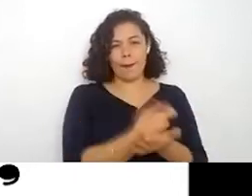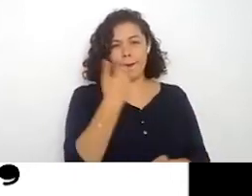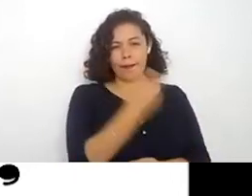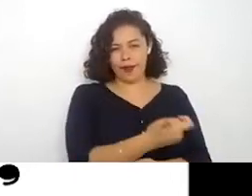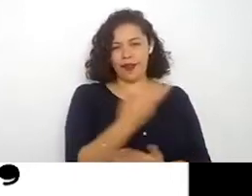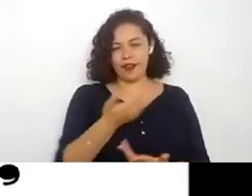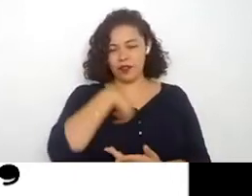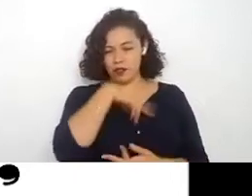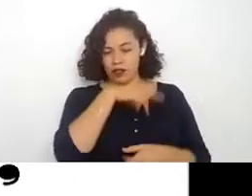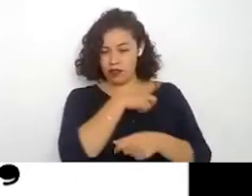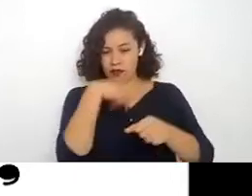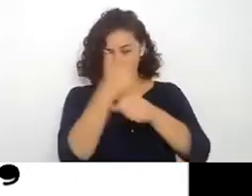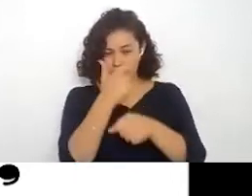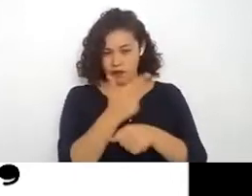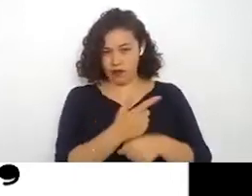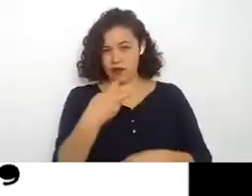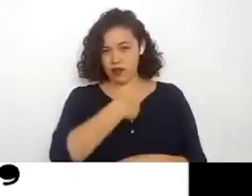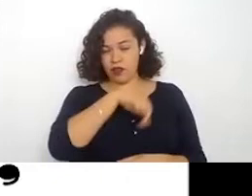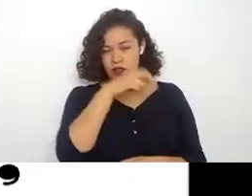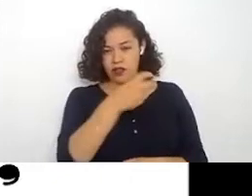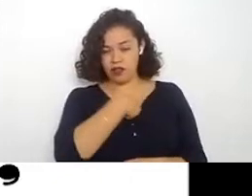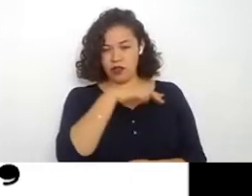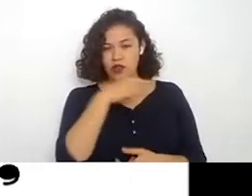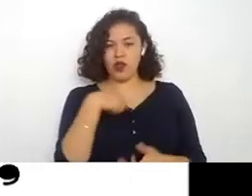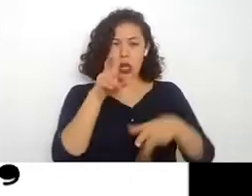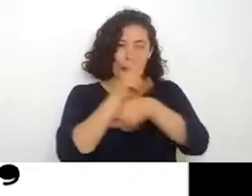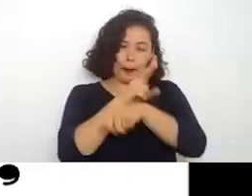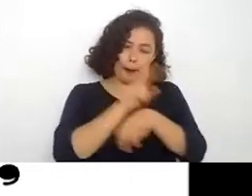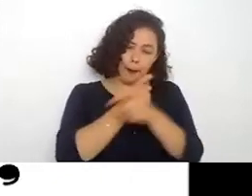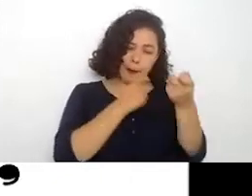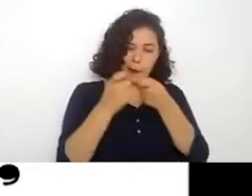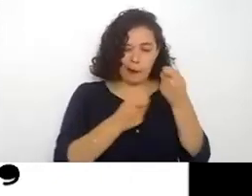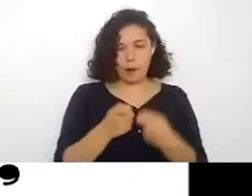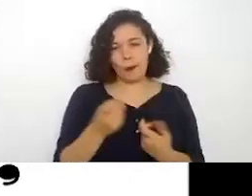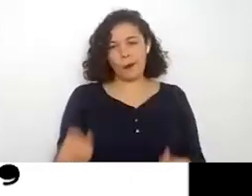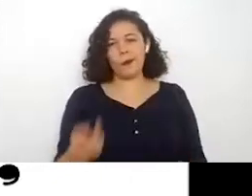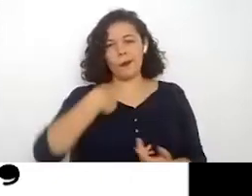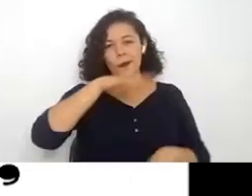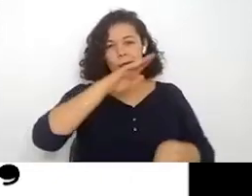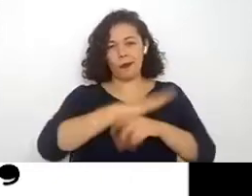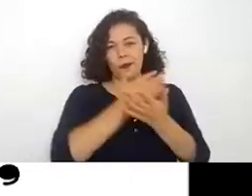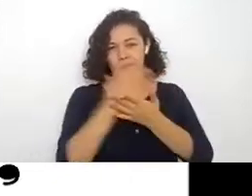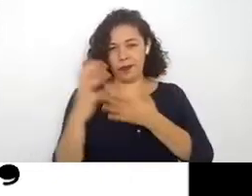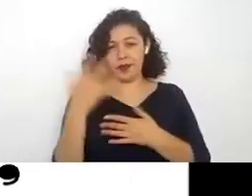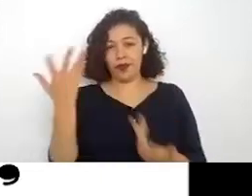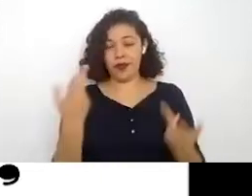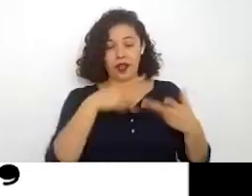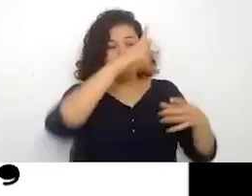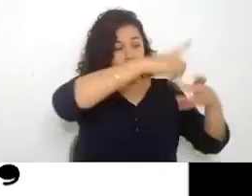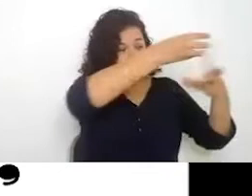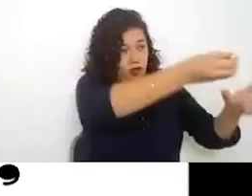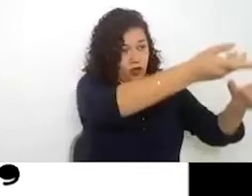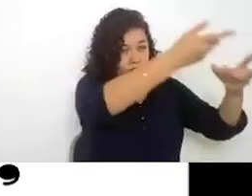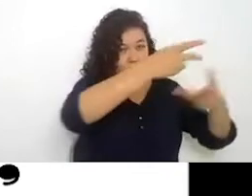En todo esto que les digo de regulaciones, no se puede exceder un donativo, algo que entró por